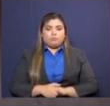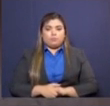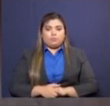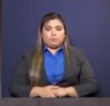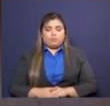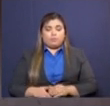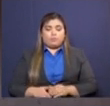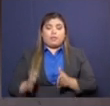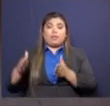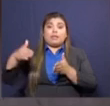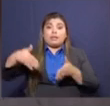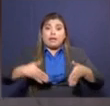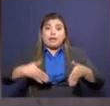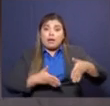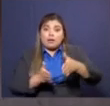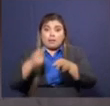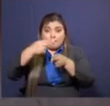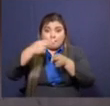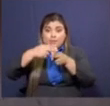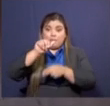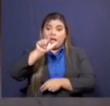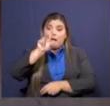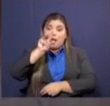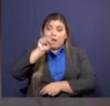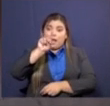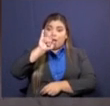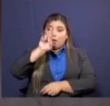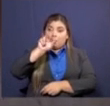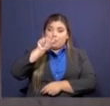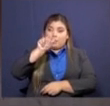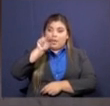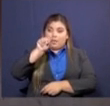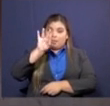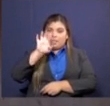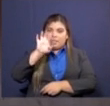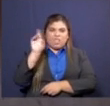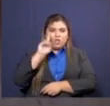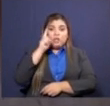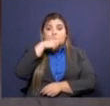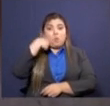Carretera Almirante Changuinola y los caminos de Boca del Toro.